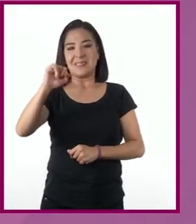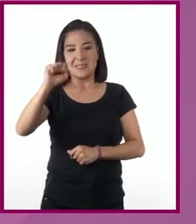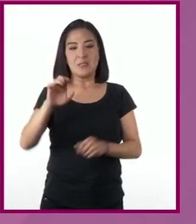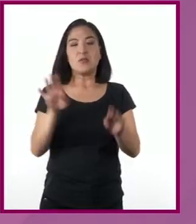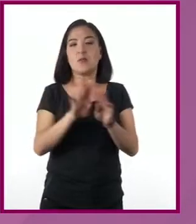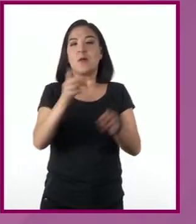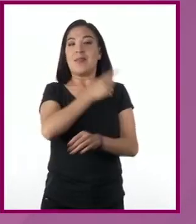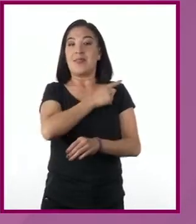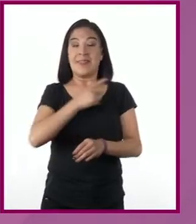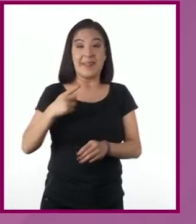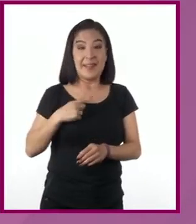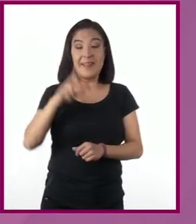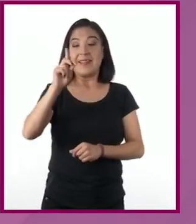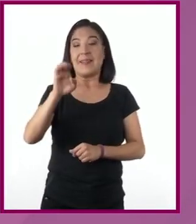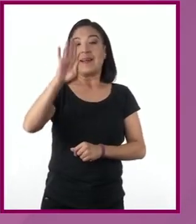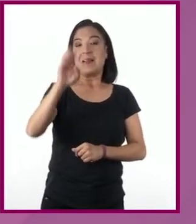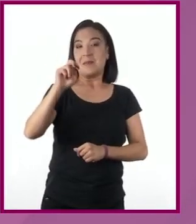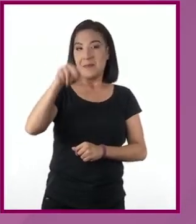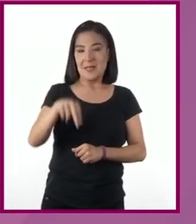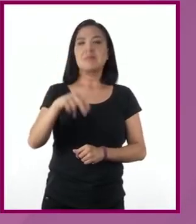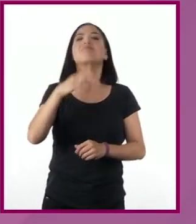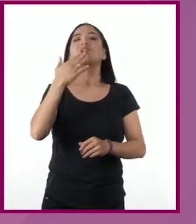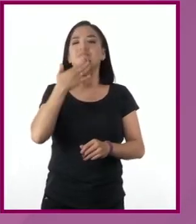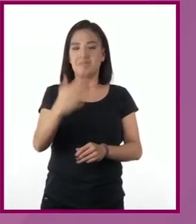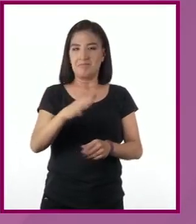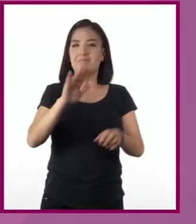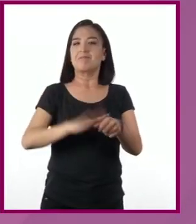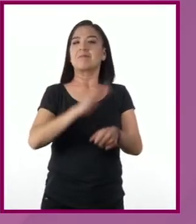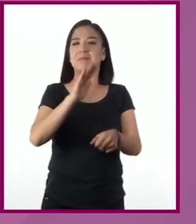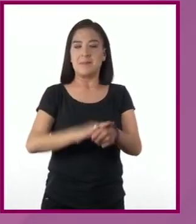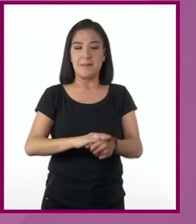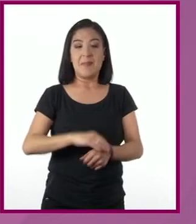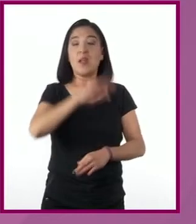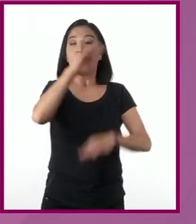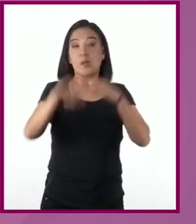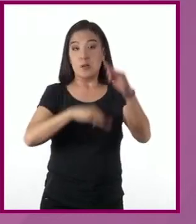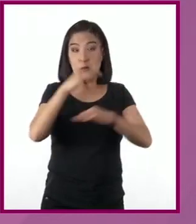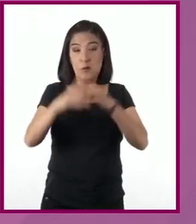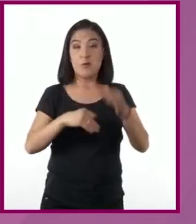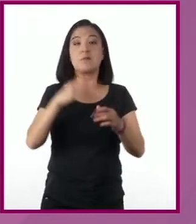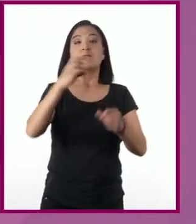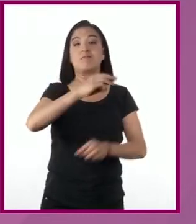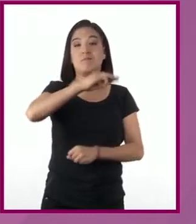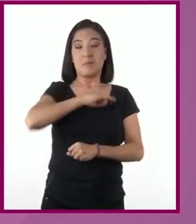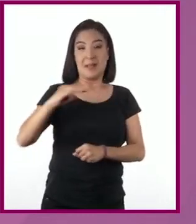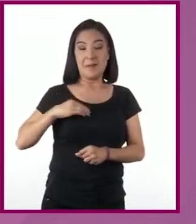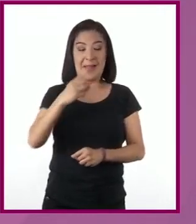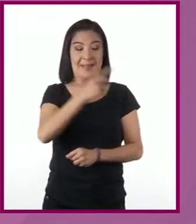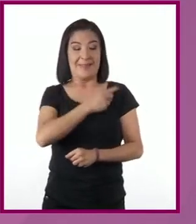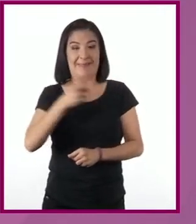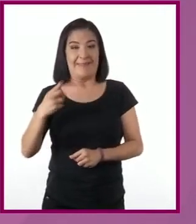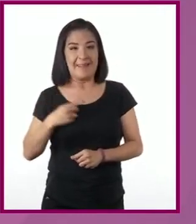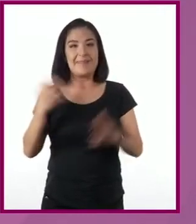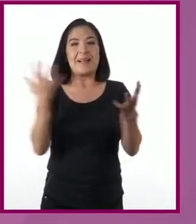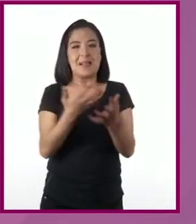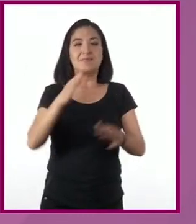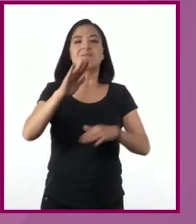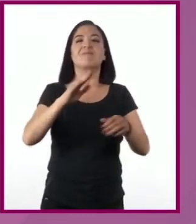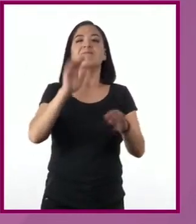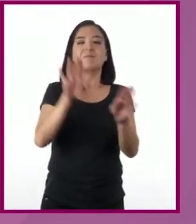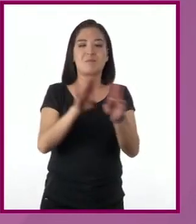eso que también el verbo deben también es correcto. Todos los miembros de la familia deben acatar las reglas del